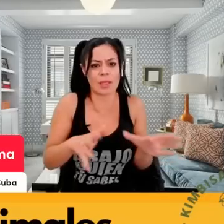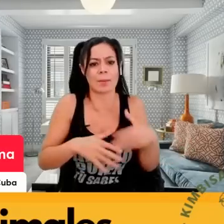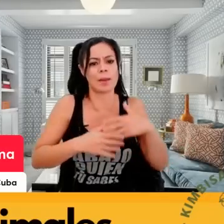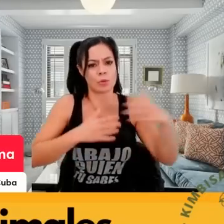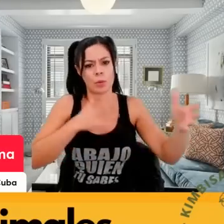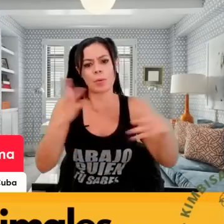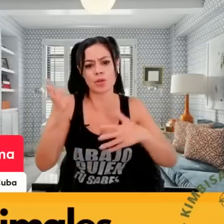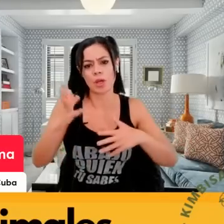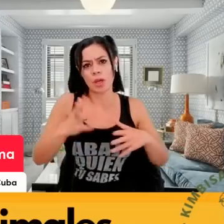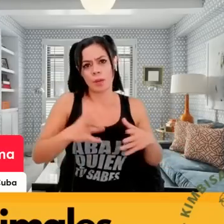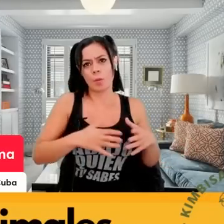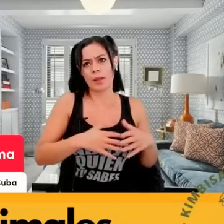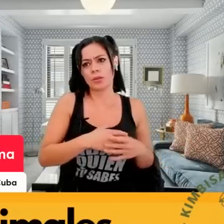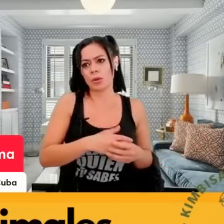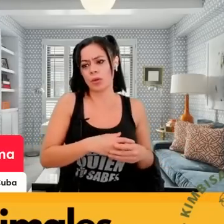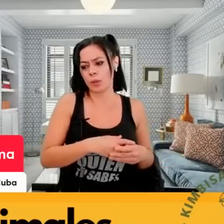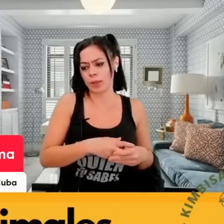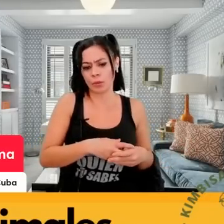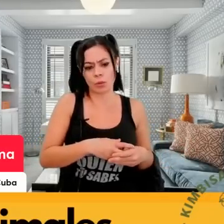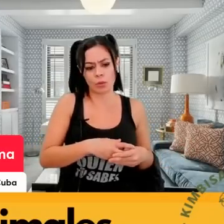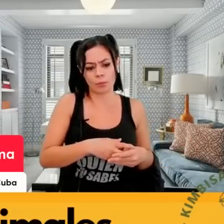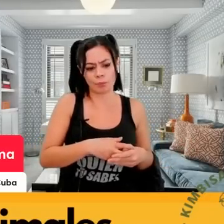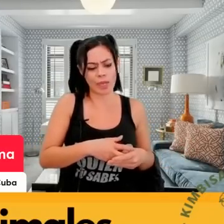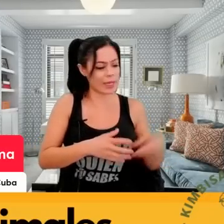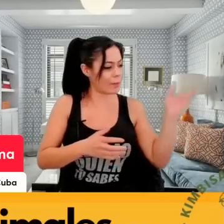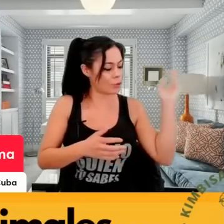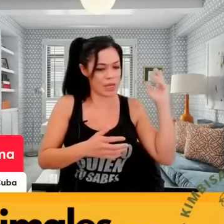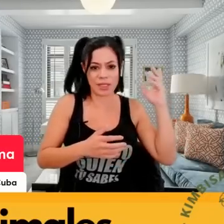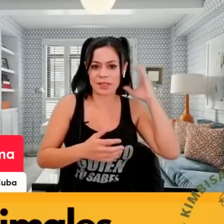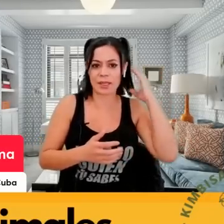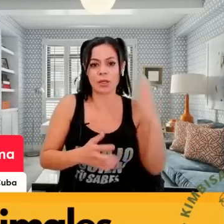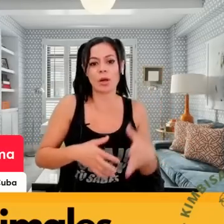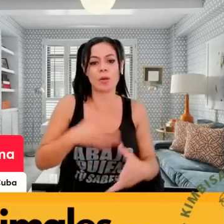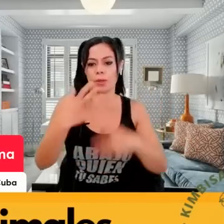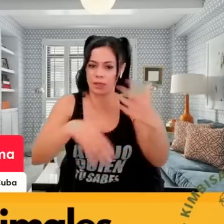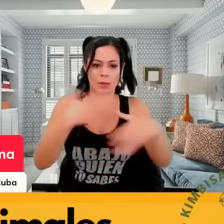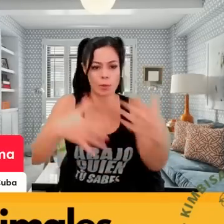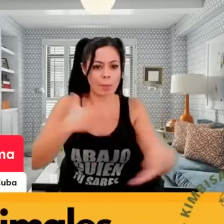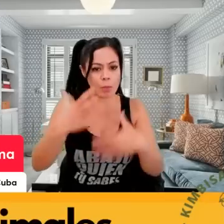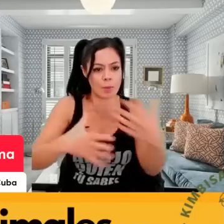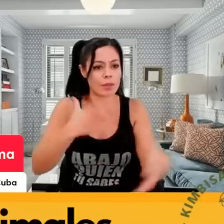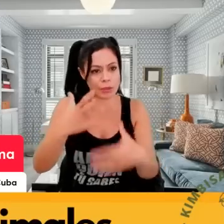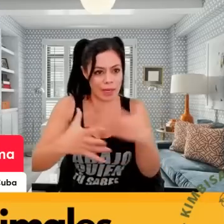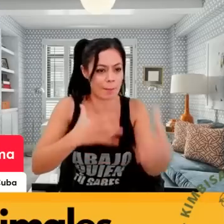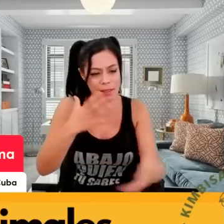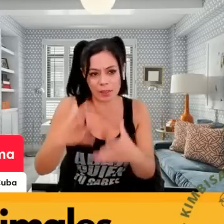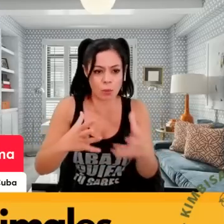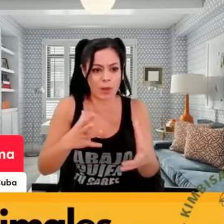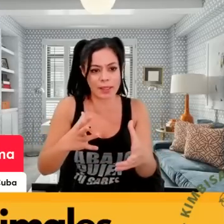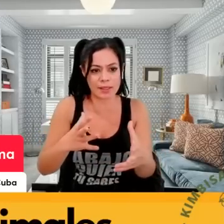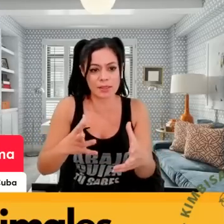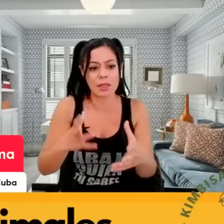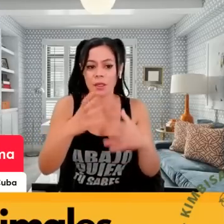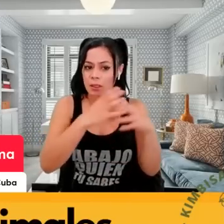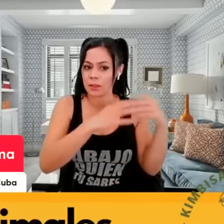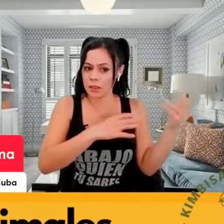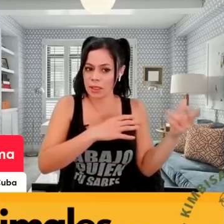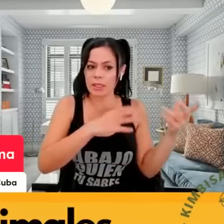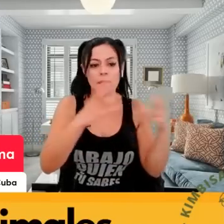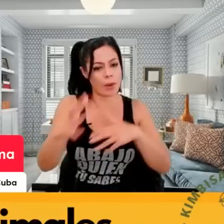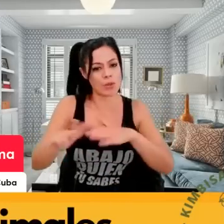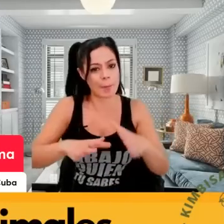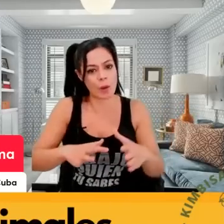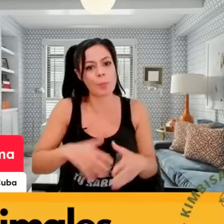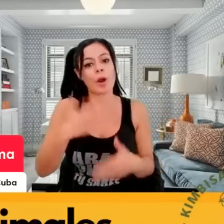lado. Y además tuvimos momento de cuando aquella muchacha que salió, bueno, que hubo un movimiento de las madres cubanas